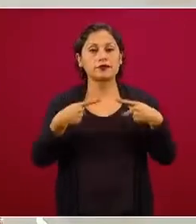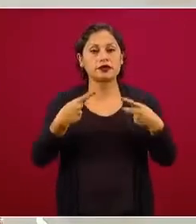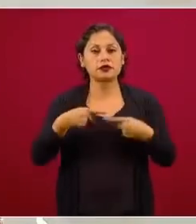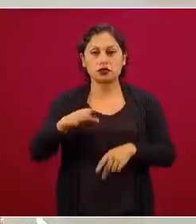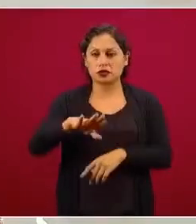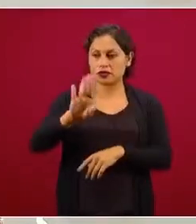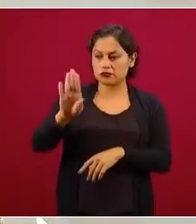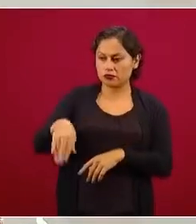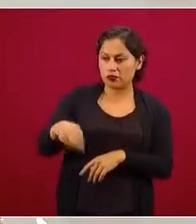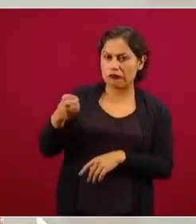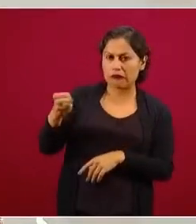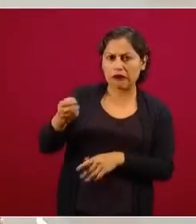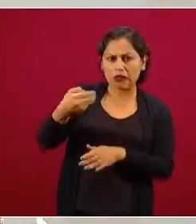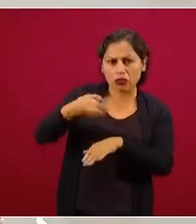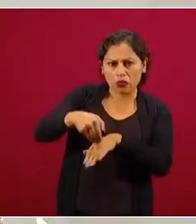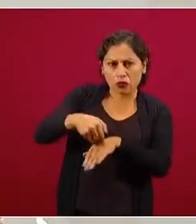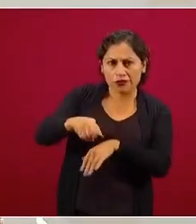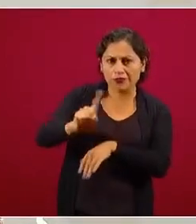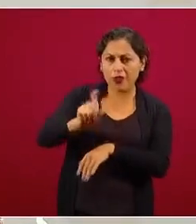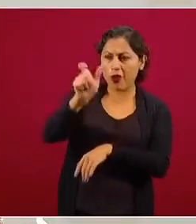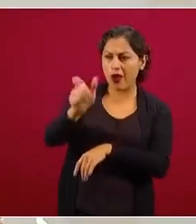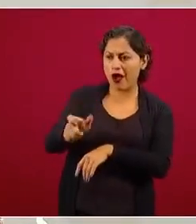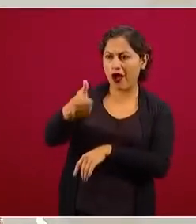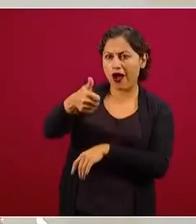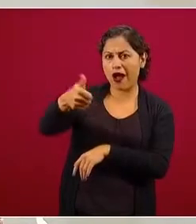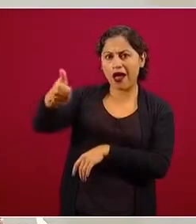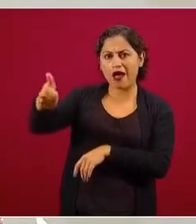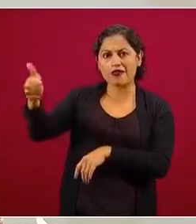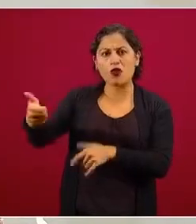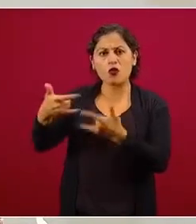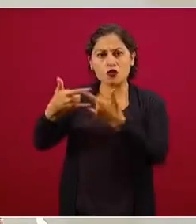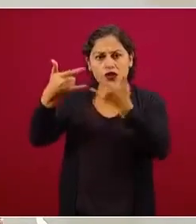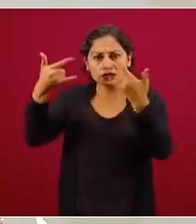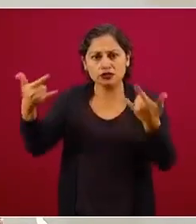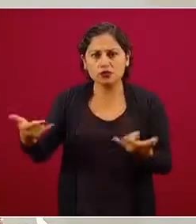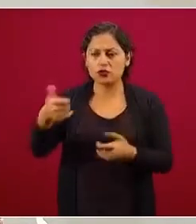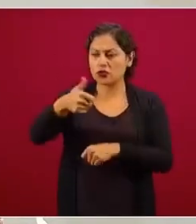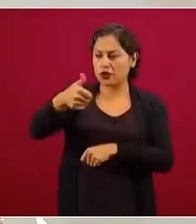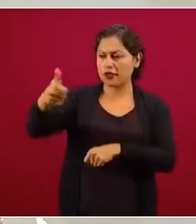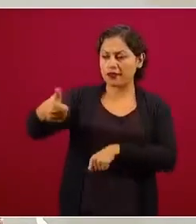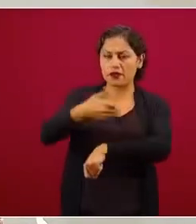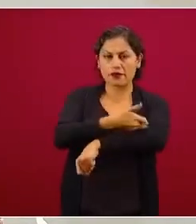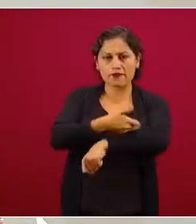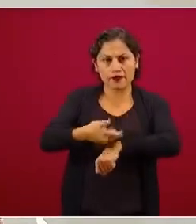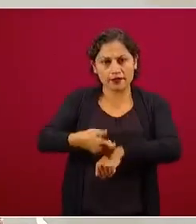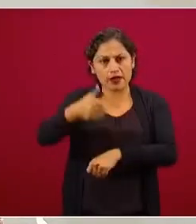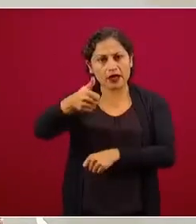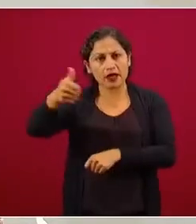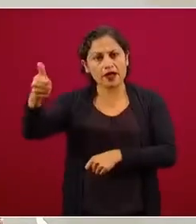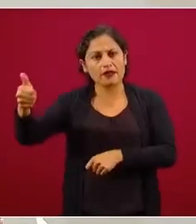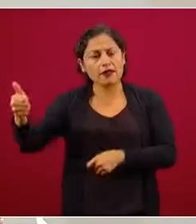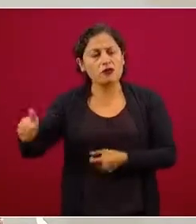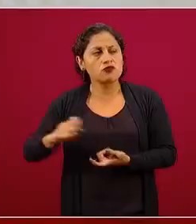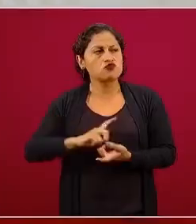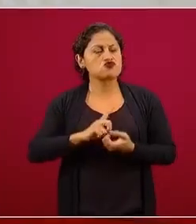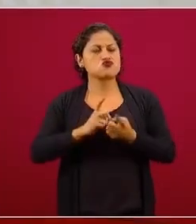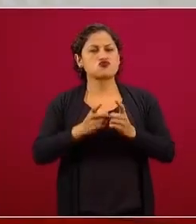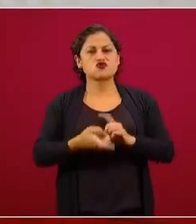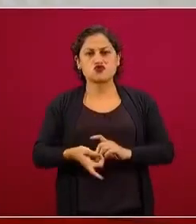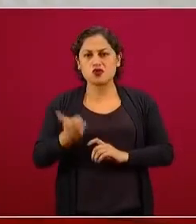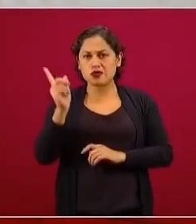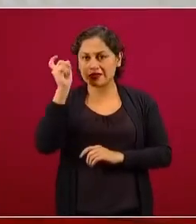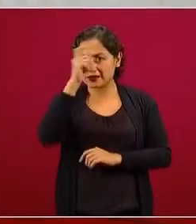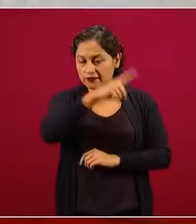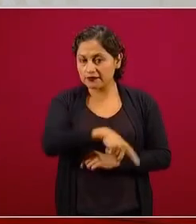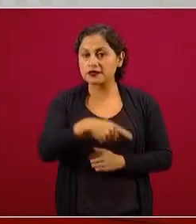números. Significan historias, familias, duelos y transformaciones profundas de las comunidades y